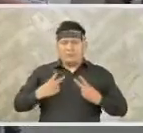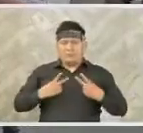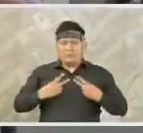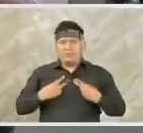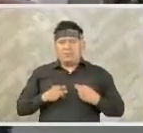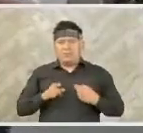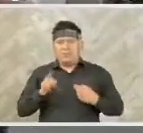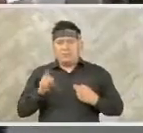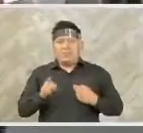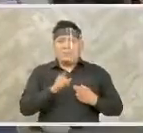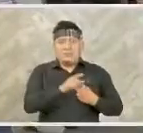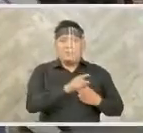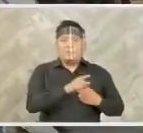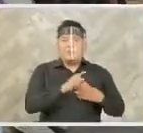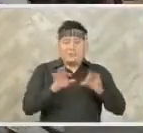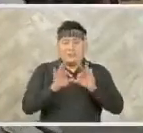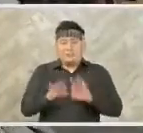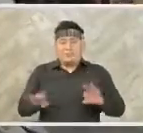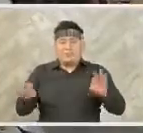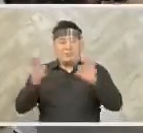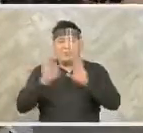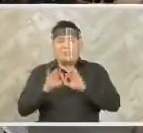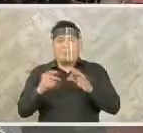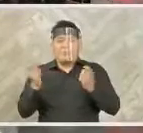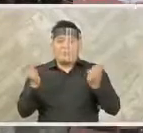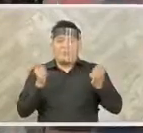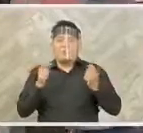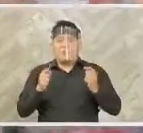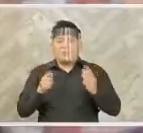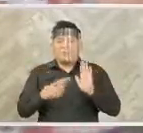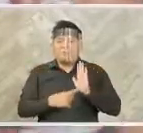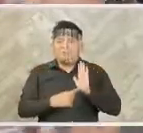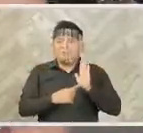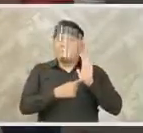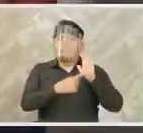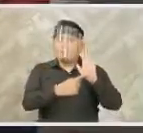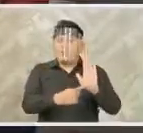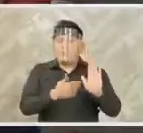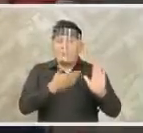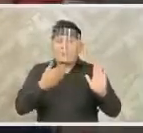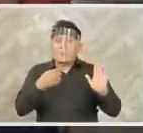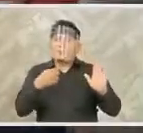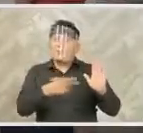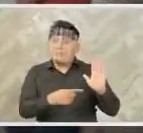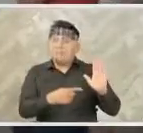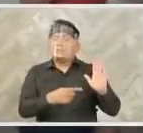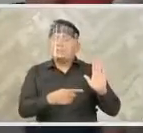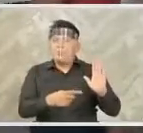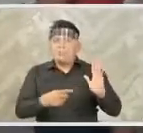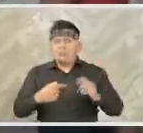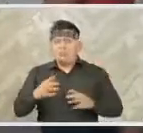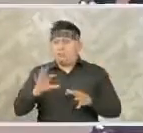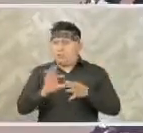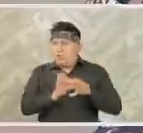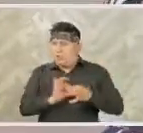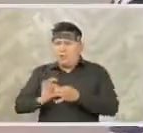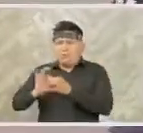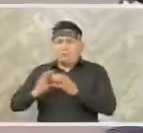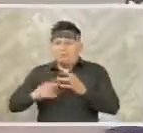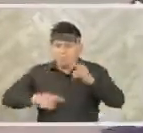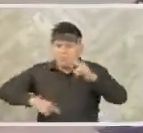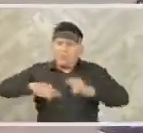que ahí está el mejor laboratorio y es la mejor muestra de que entre todos podemos construir la sociedad que